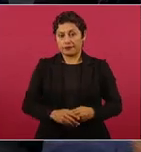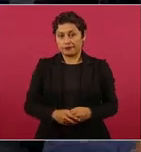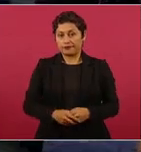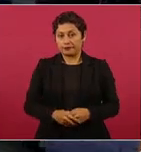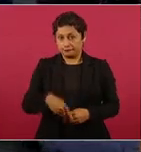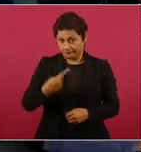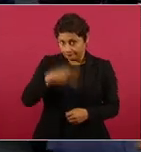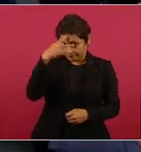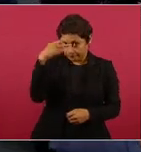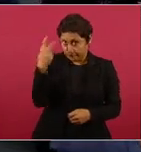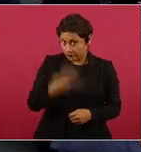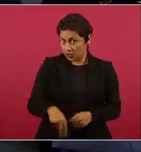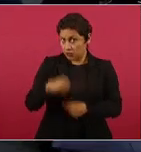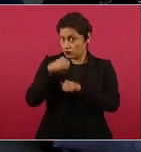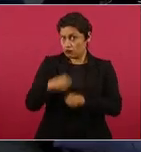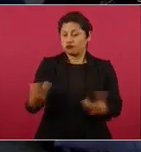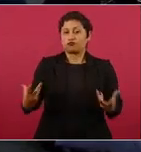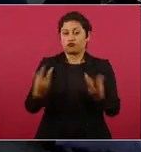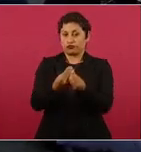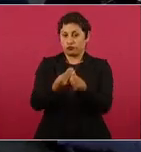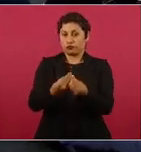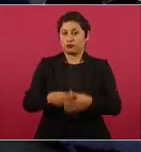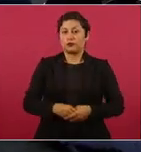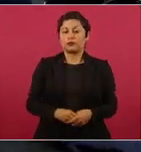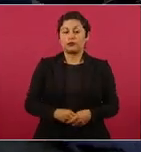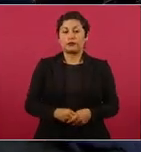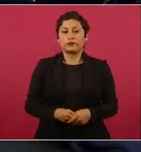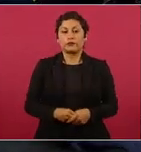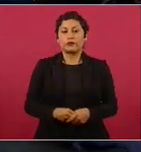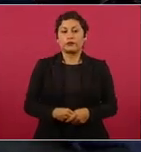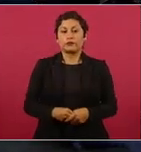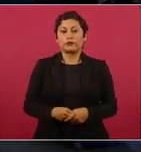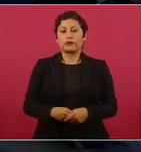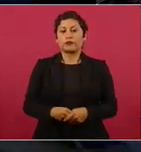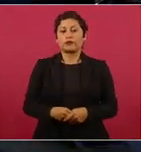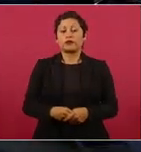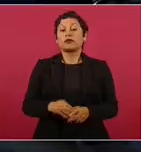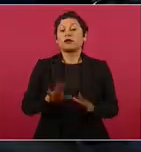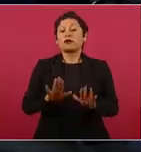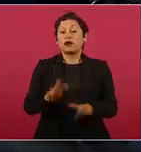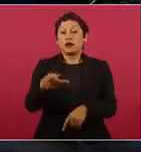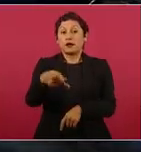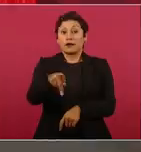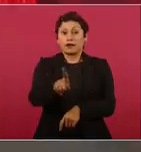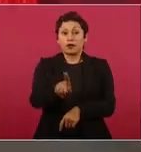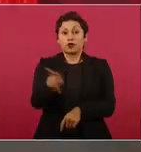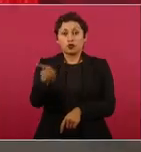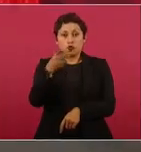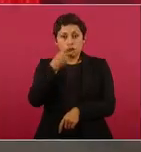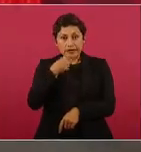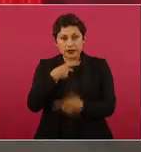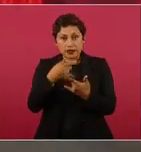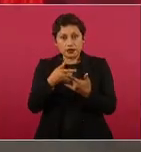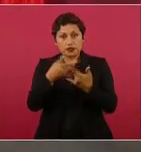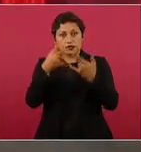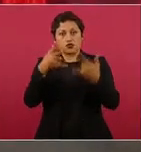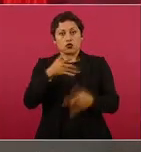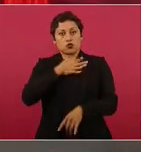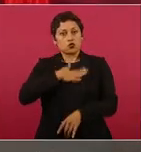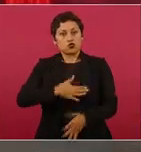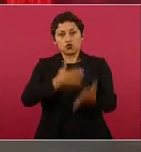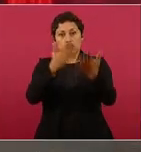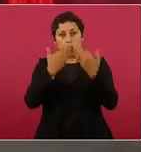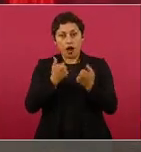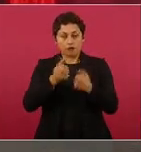de México. Pero aquí lo importante es que si es una injusticia, de